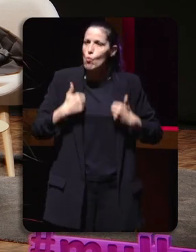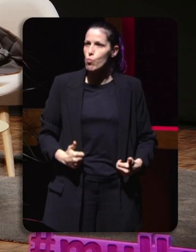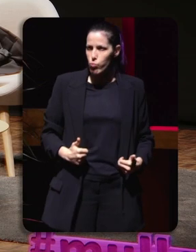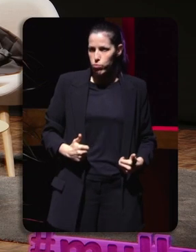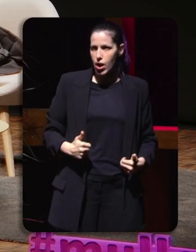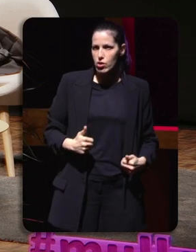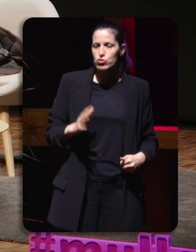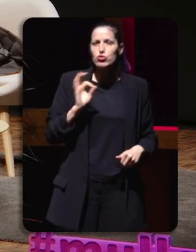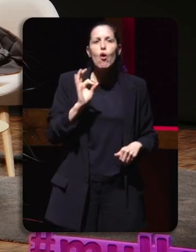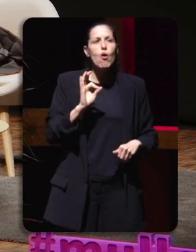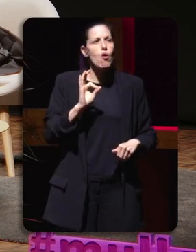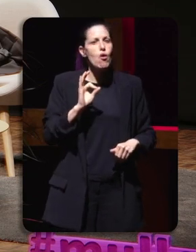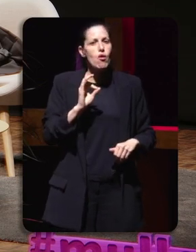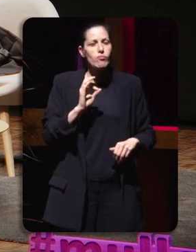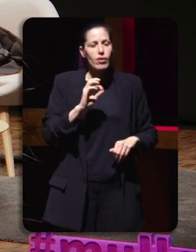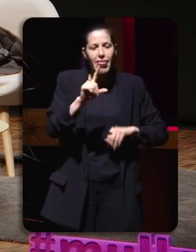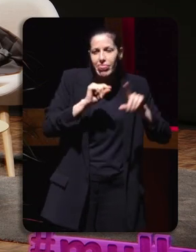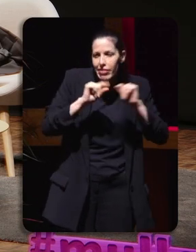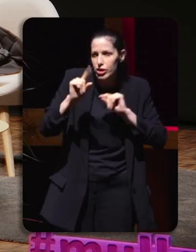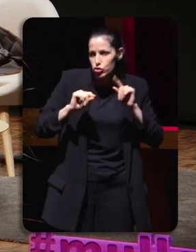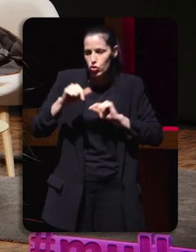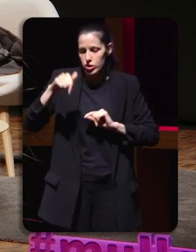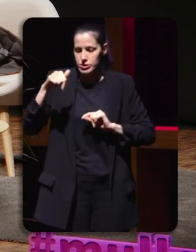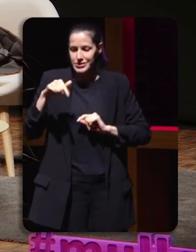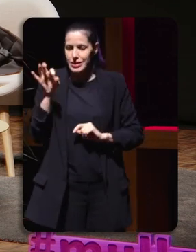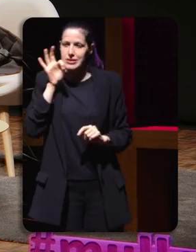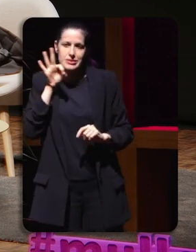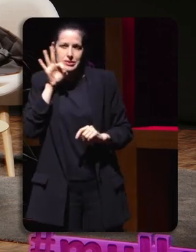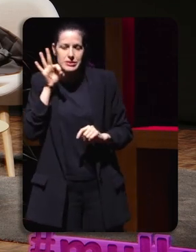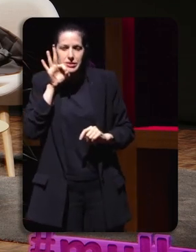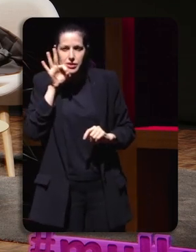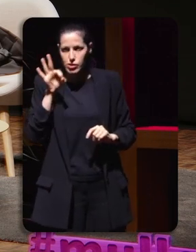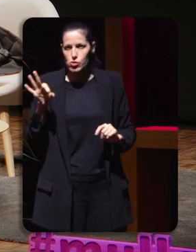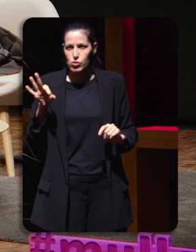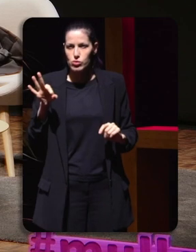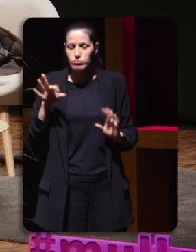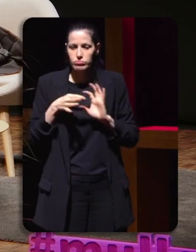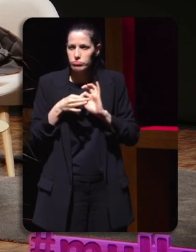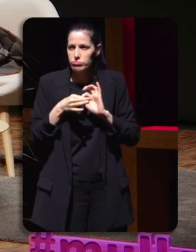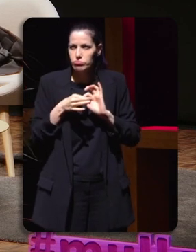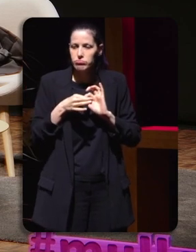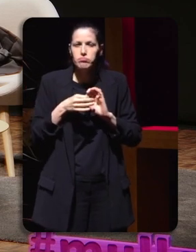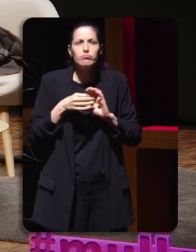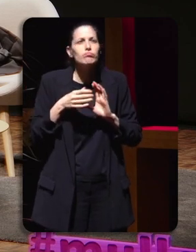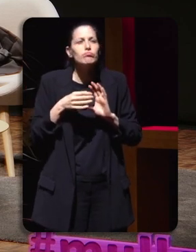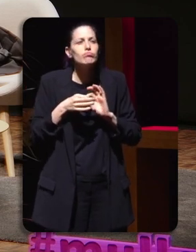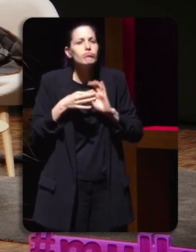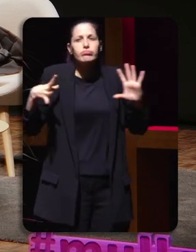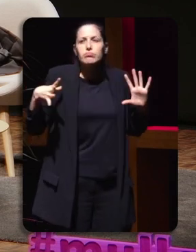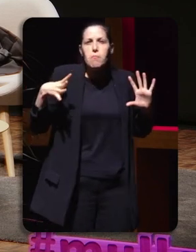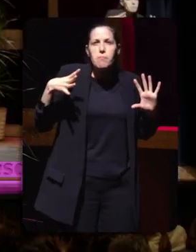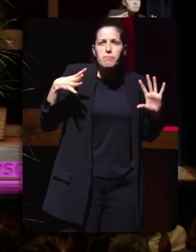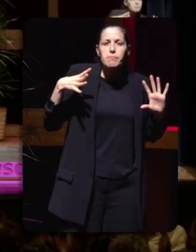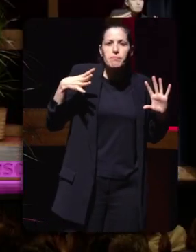fundamentales de este siglo no es considerado un tema de pensamiento no